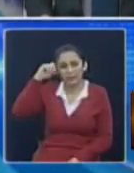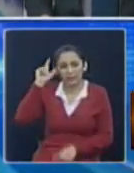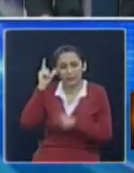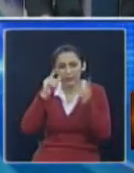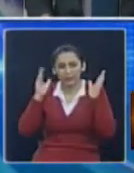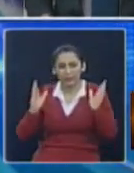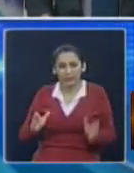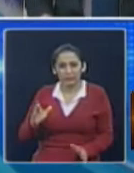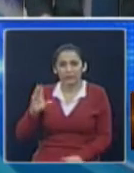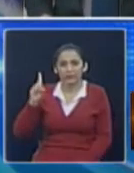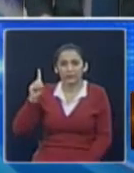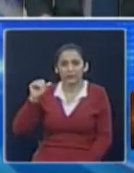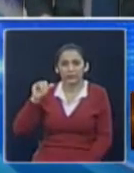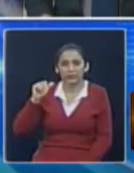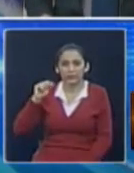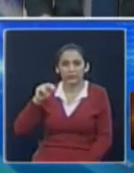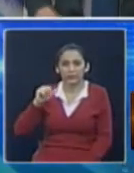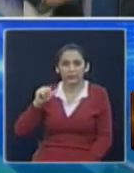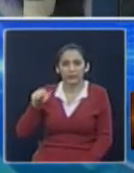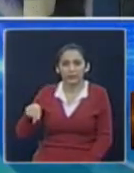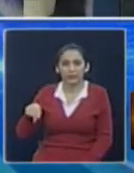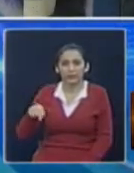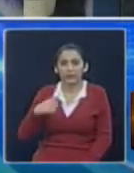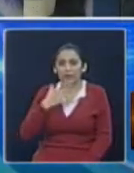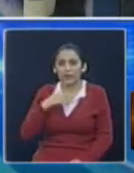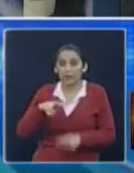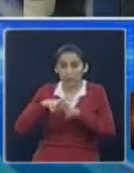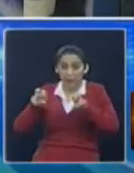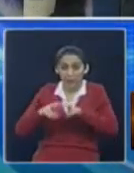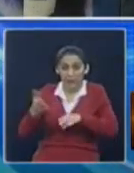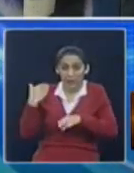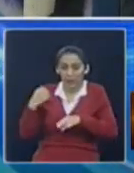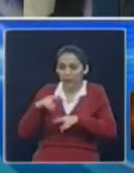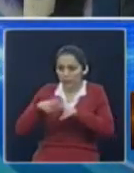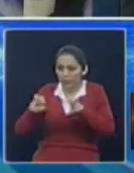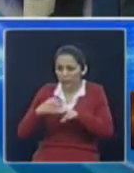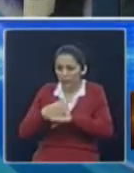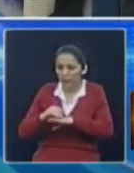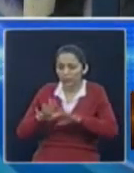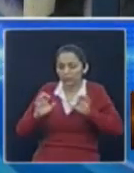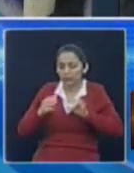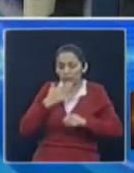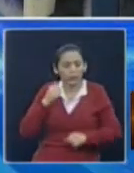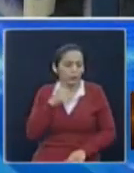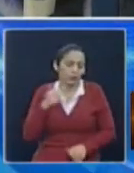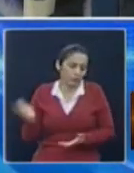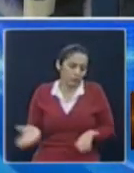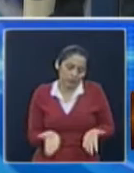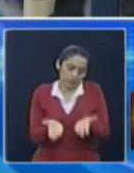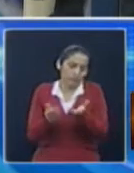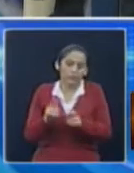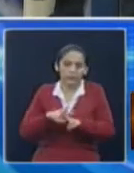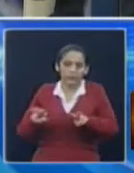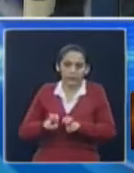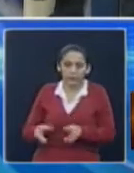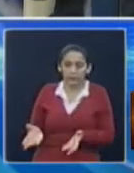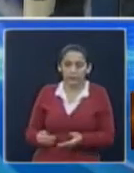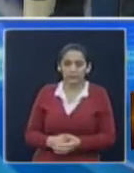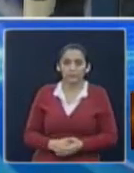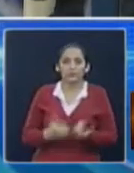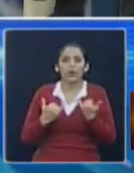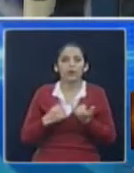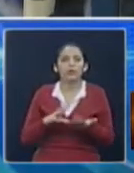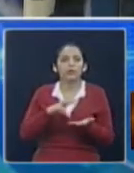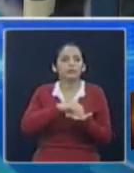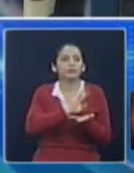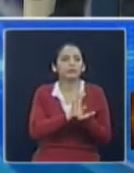está indicio contra Glass. Pero bajo este argumento, doctor, ¿cuál debería ser entonces el paso que debería dar la Asamblea?